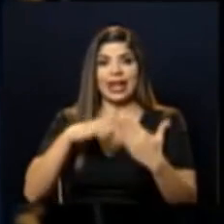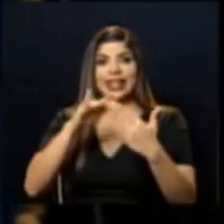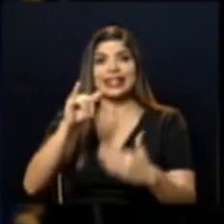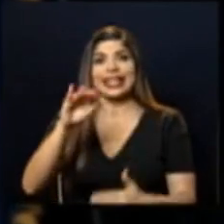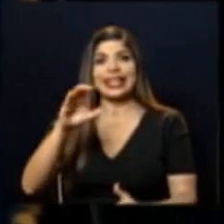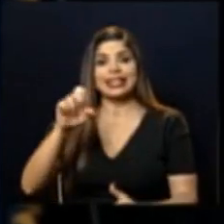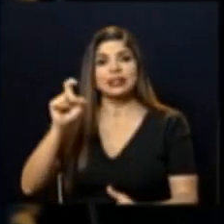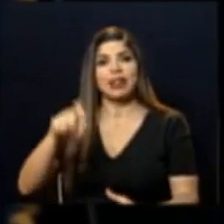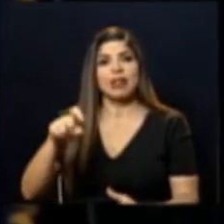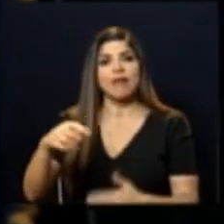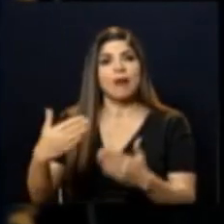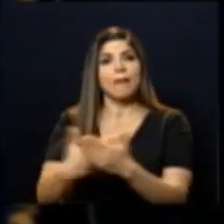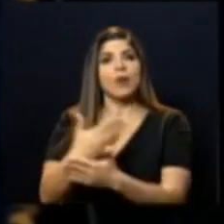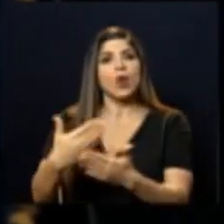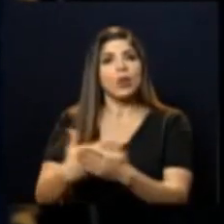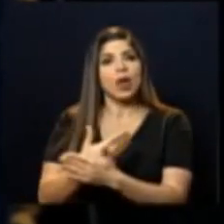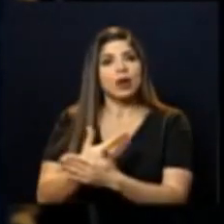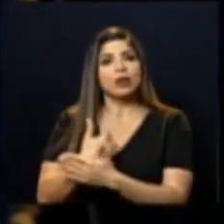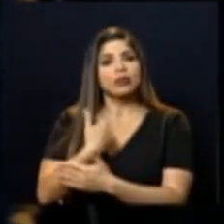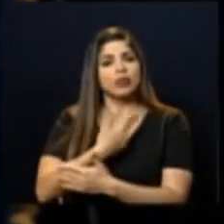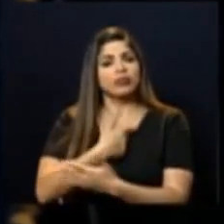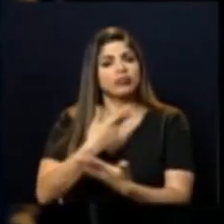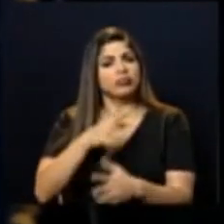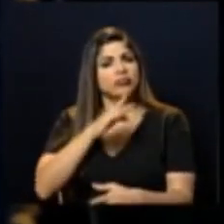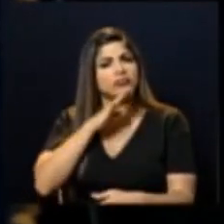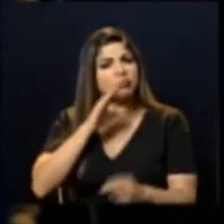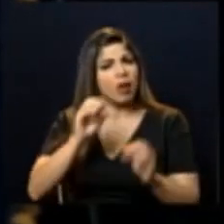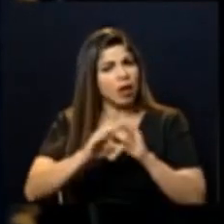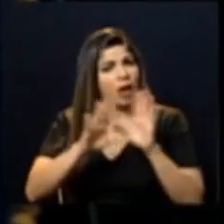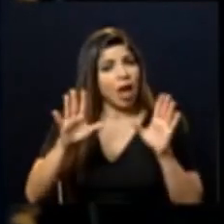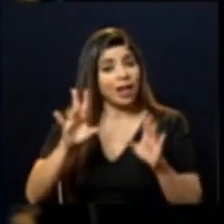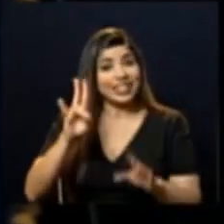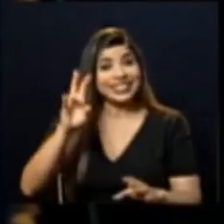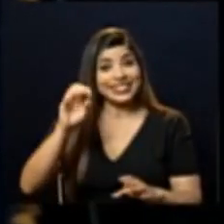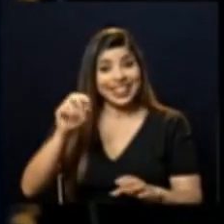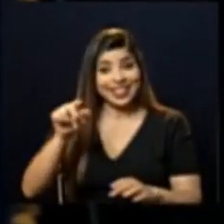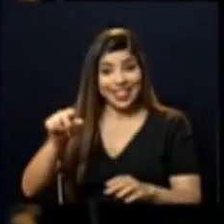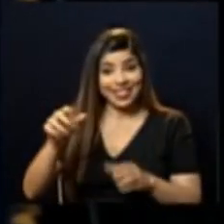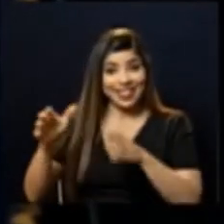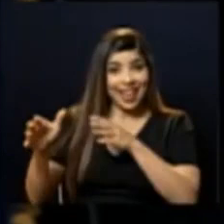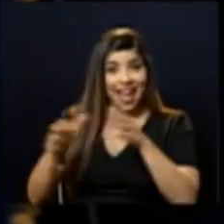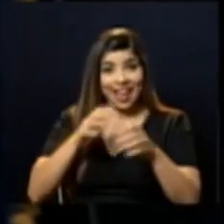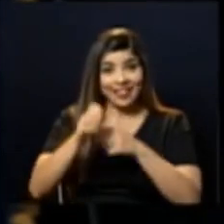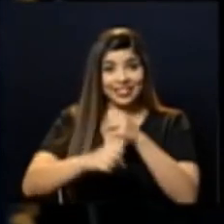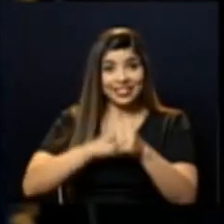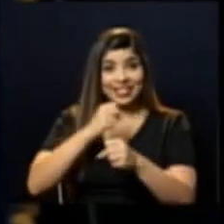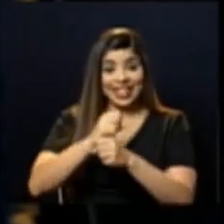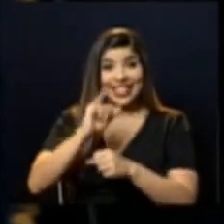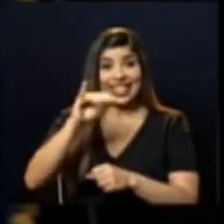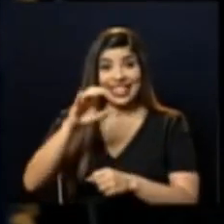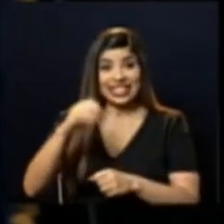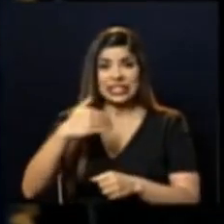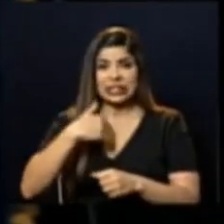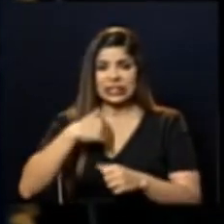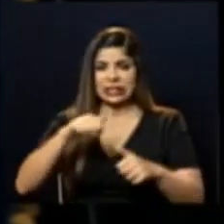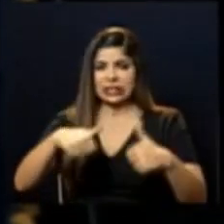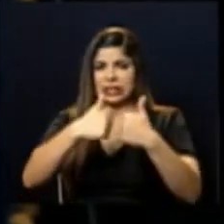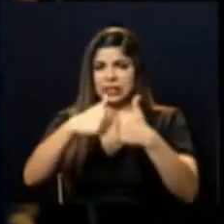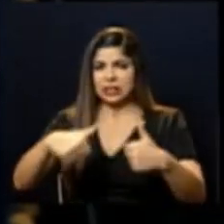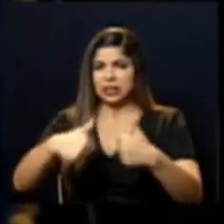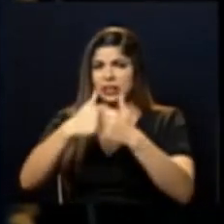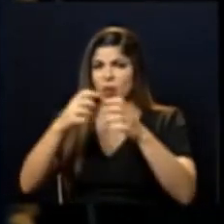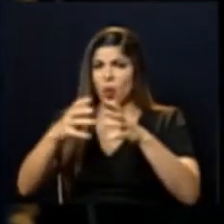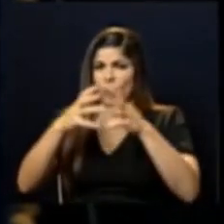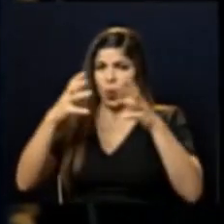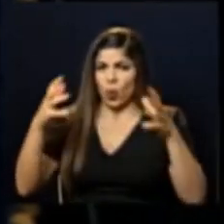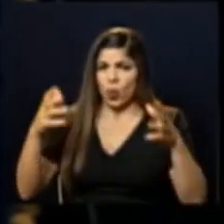ICE. Hemos sido claros en que en su 70 aniversario el ICE enfrenta enormes desafíos como